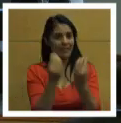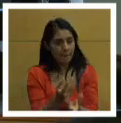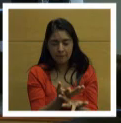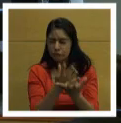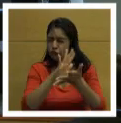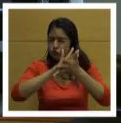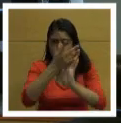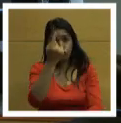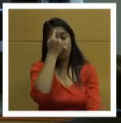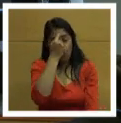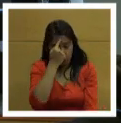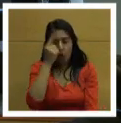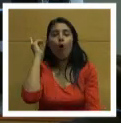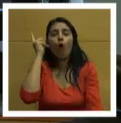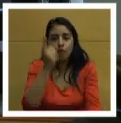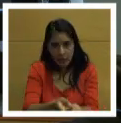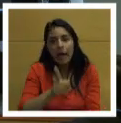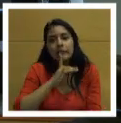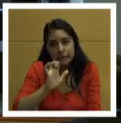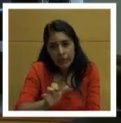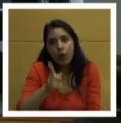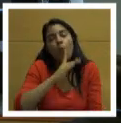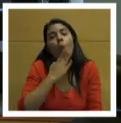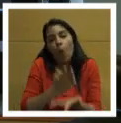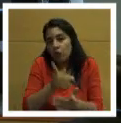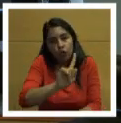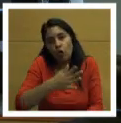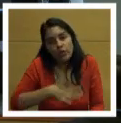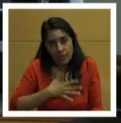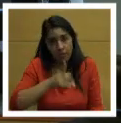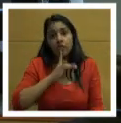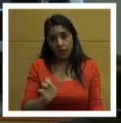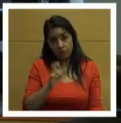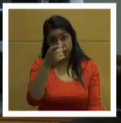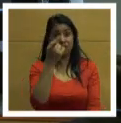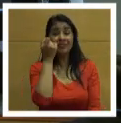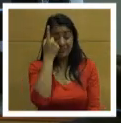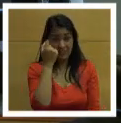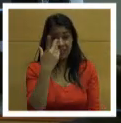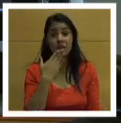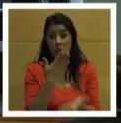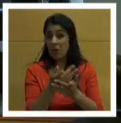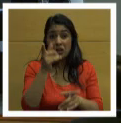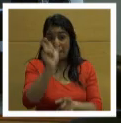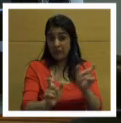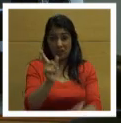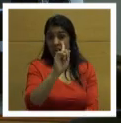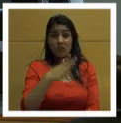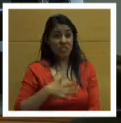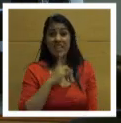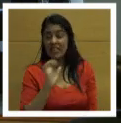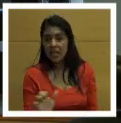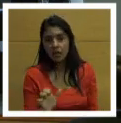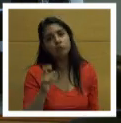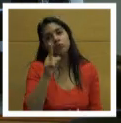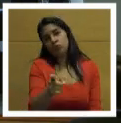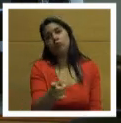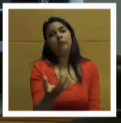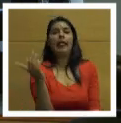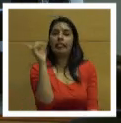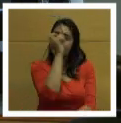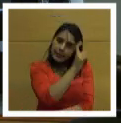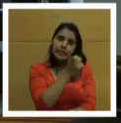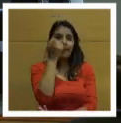que es obligar a alguien a tomar té cuando no quieren tomar té, y eres capaz de entender cuando la persona no quiere té, entonces no debiera ser tan